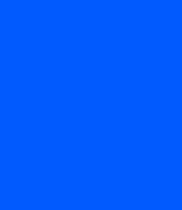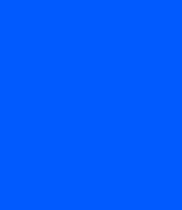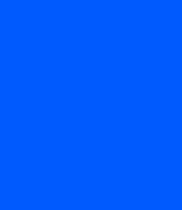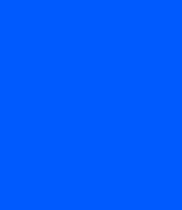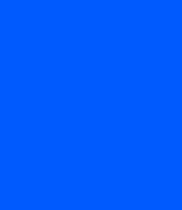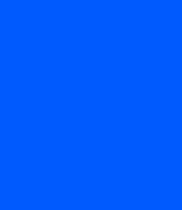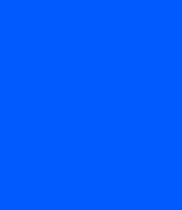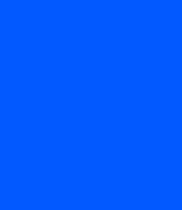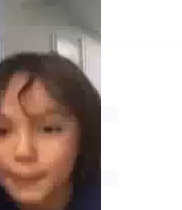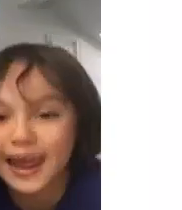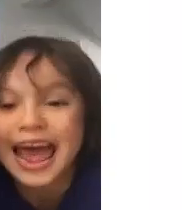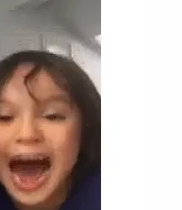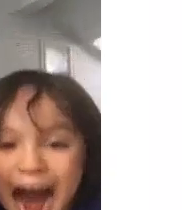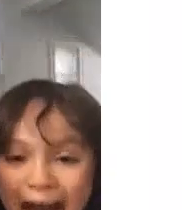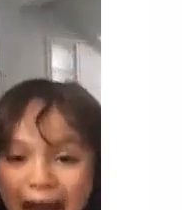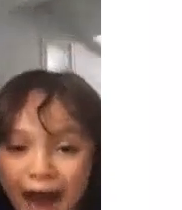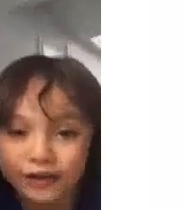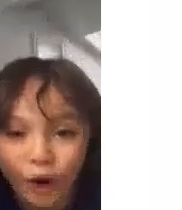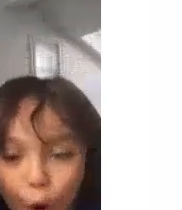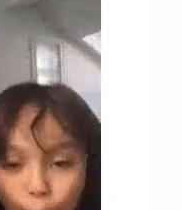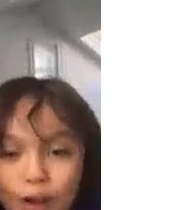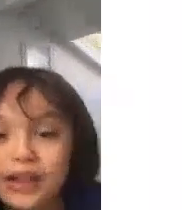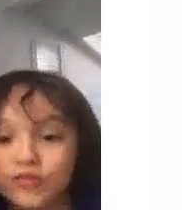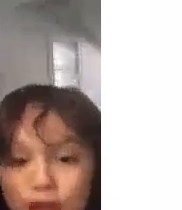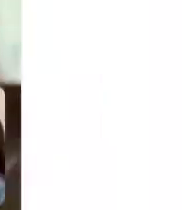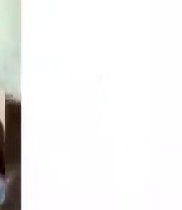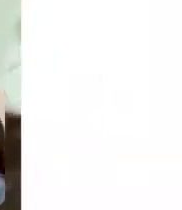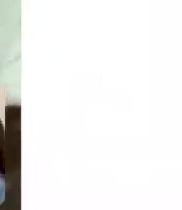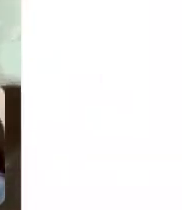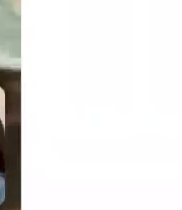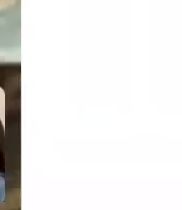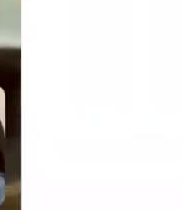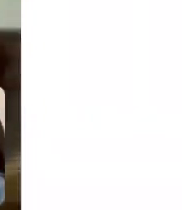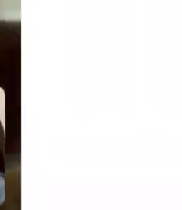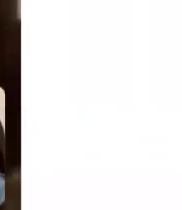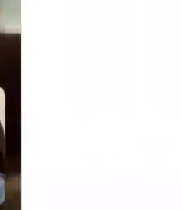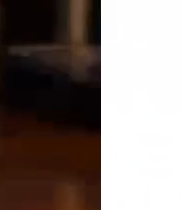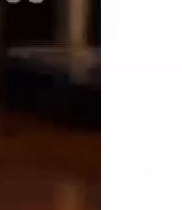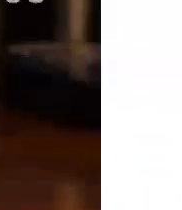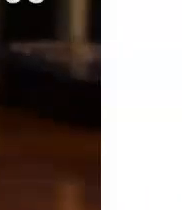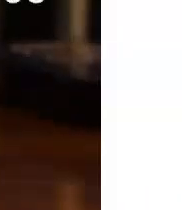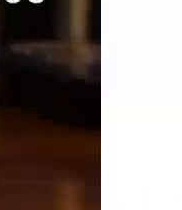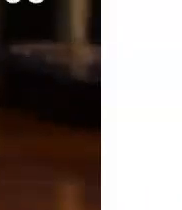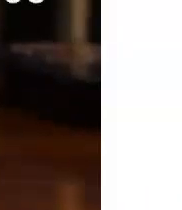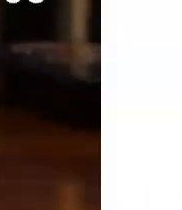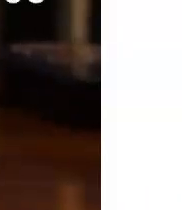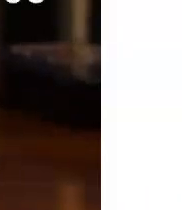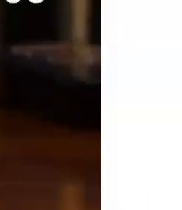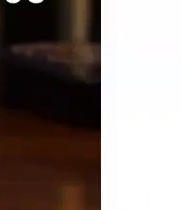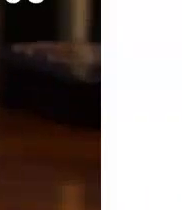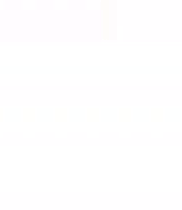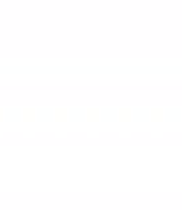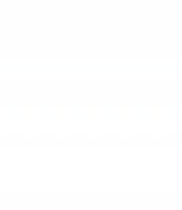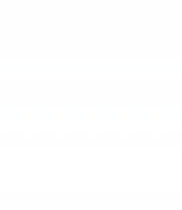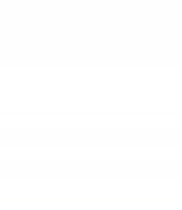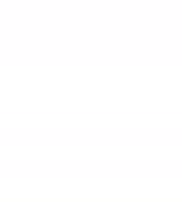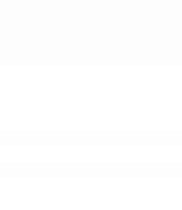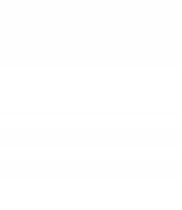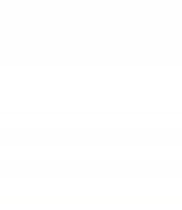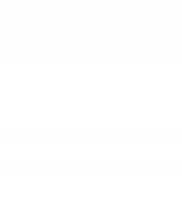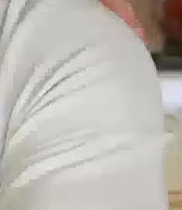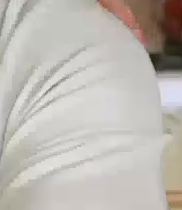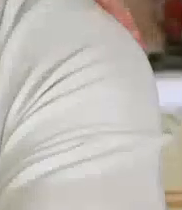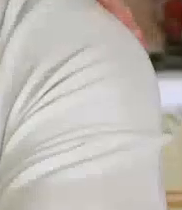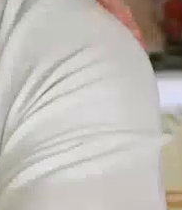Hoy también podemos celebrar su cumpleaños, ver una serie, juntarnos,